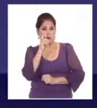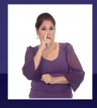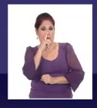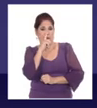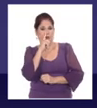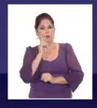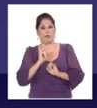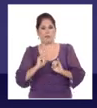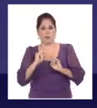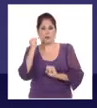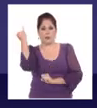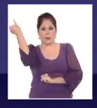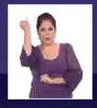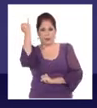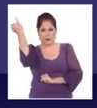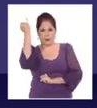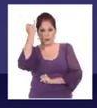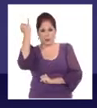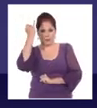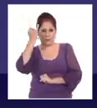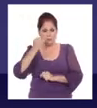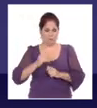final a nuestro recorrido Más allá de las fronteras cubanas